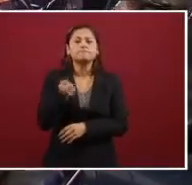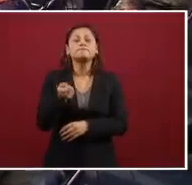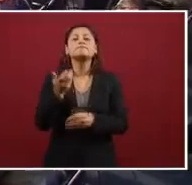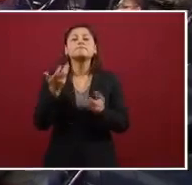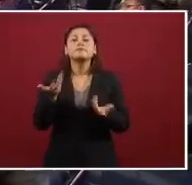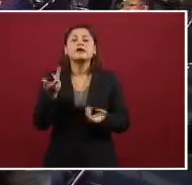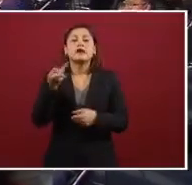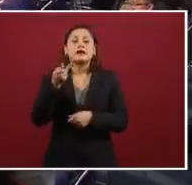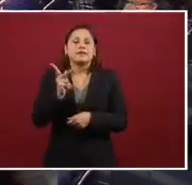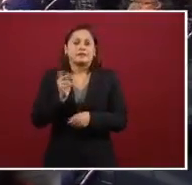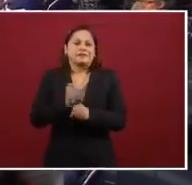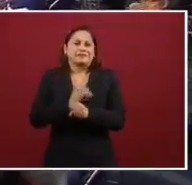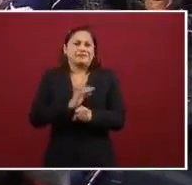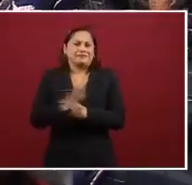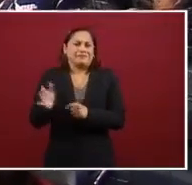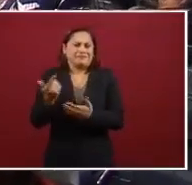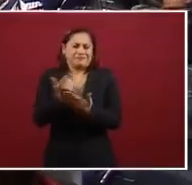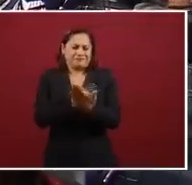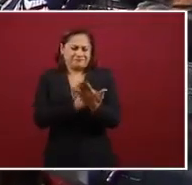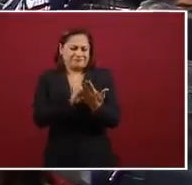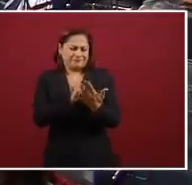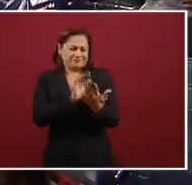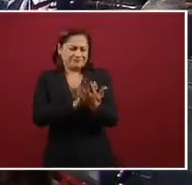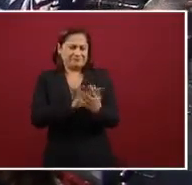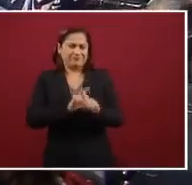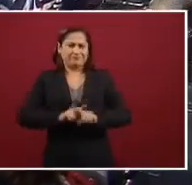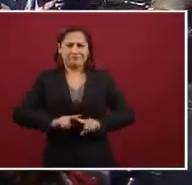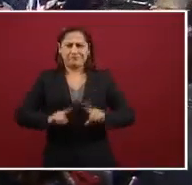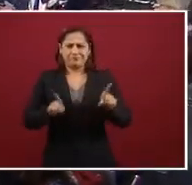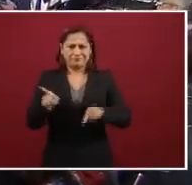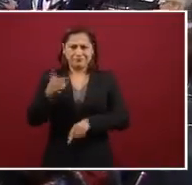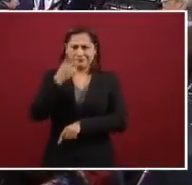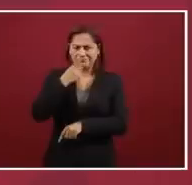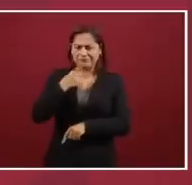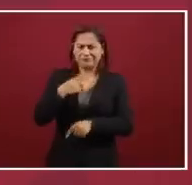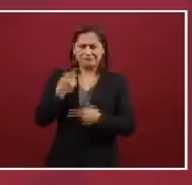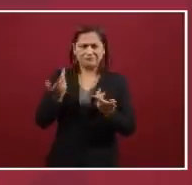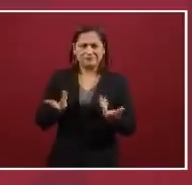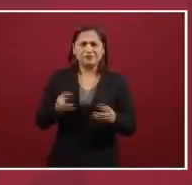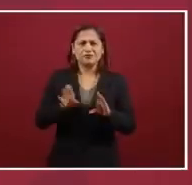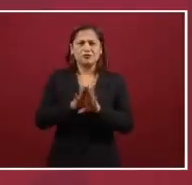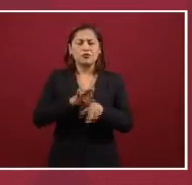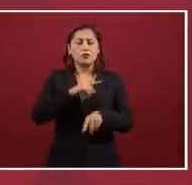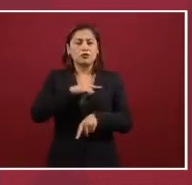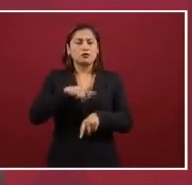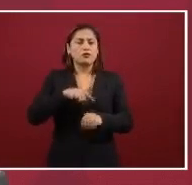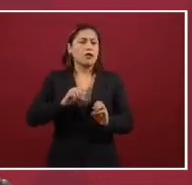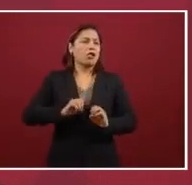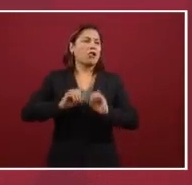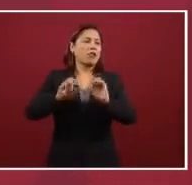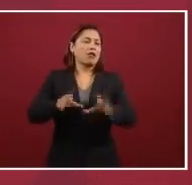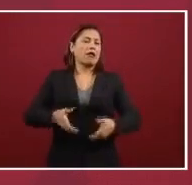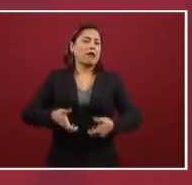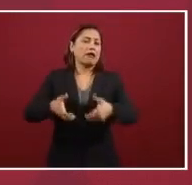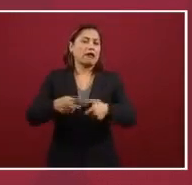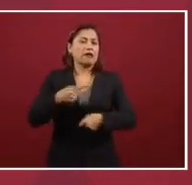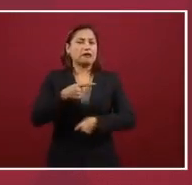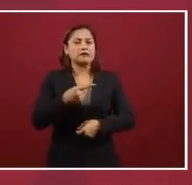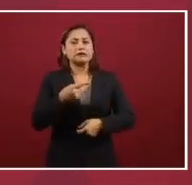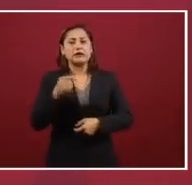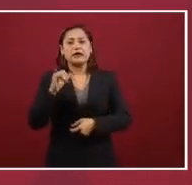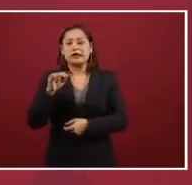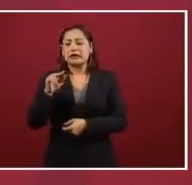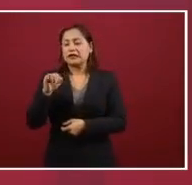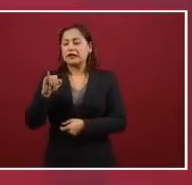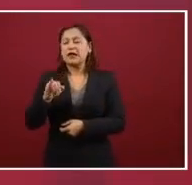simplemente porque los números no dan. No estamos nosotros poniendo gente en la calle, es decir, traer el INAMI y